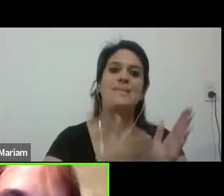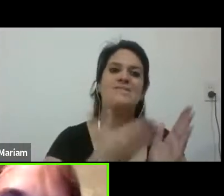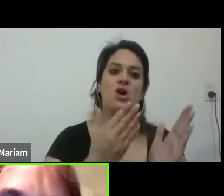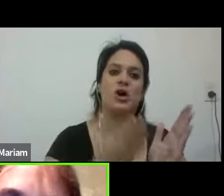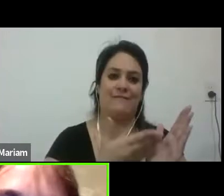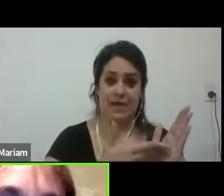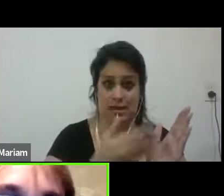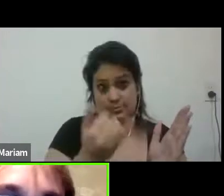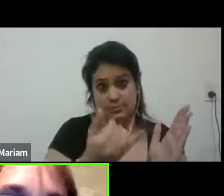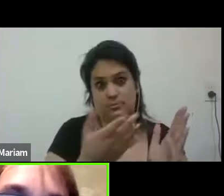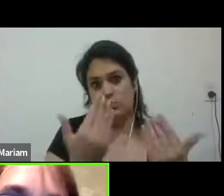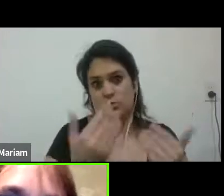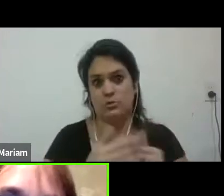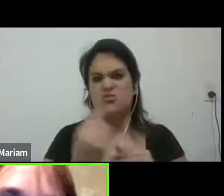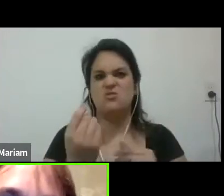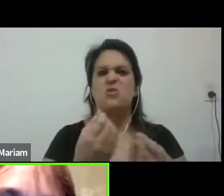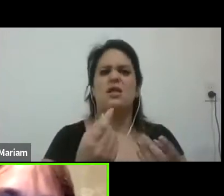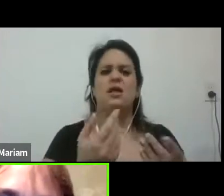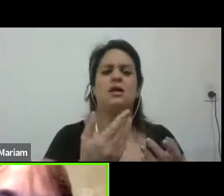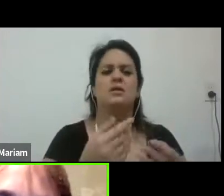falta tenerlo físicamente